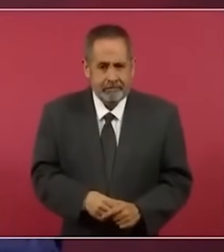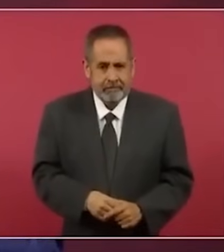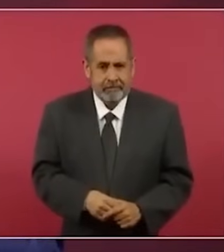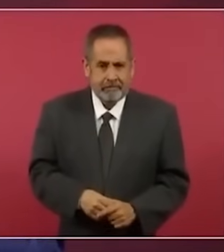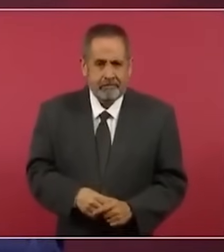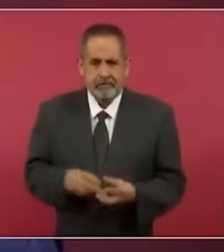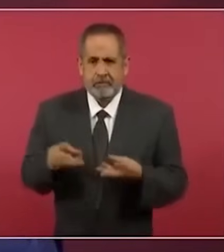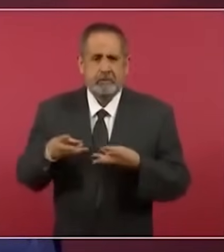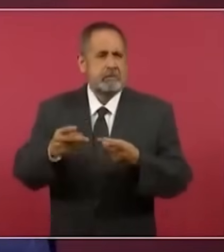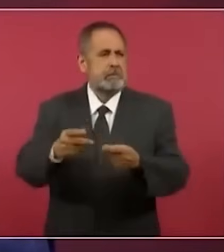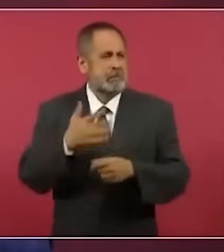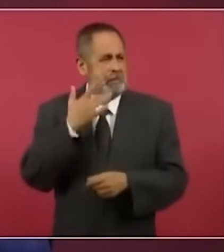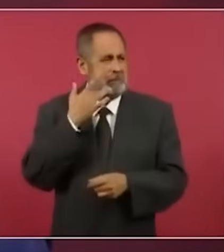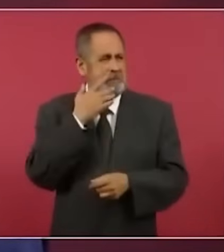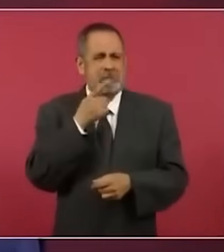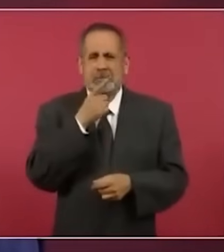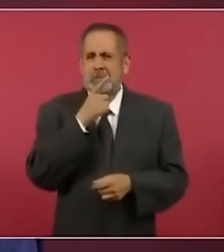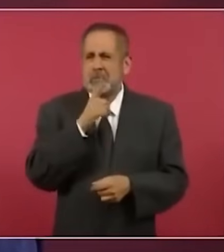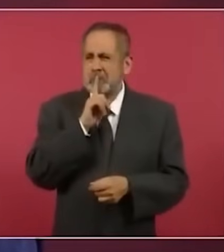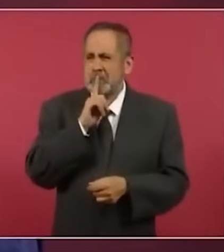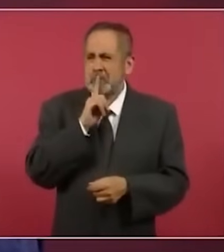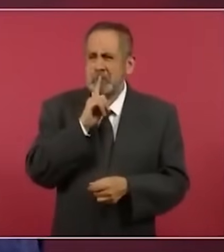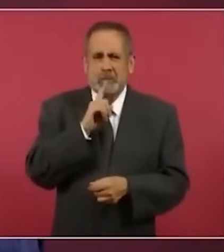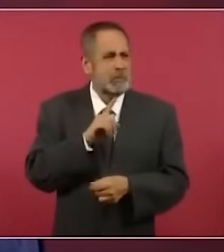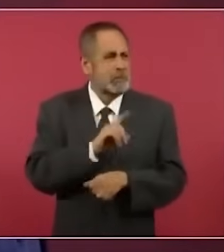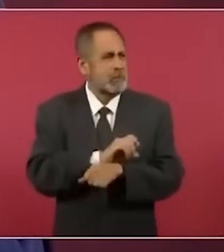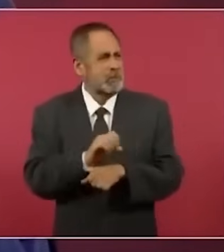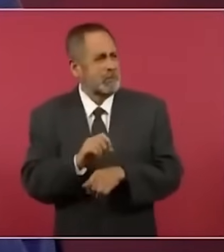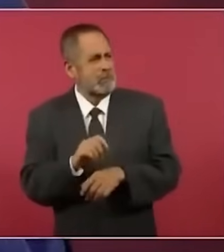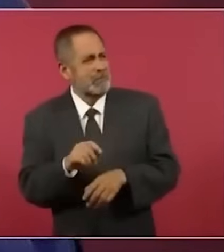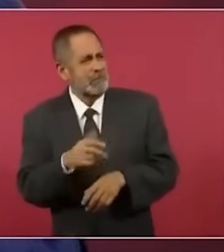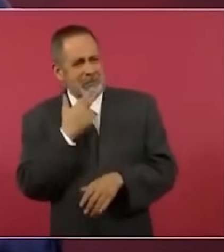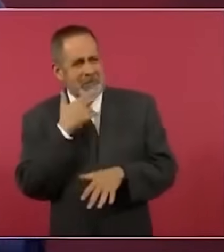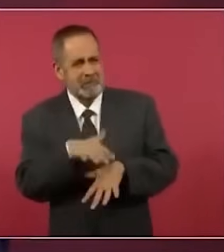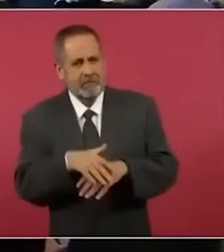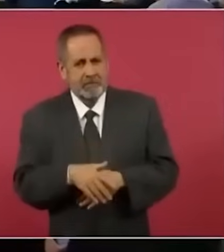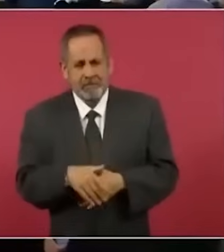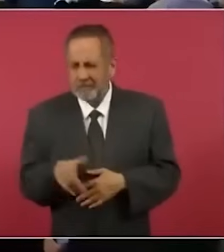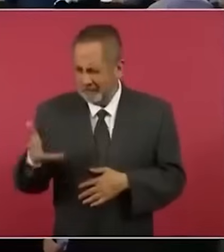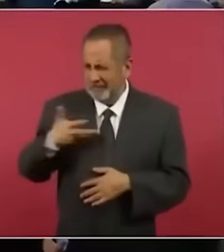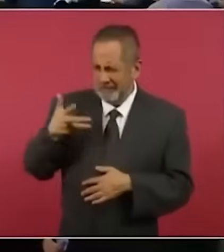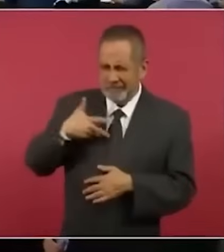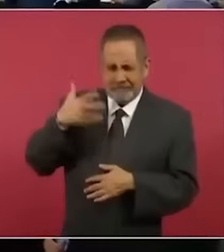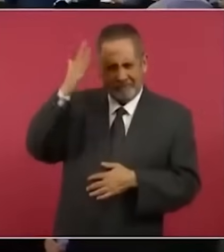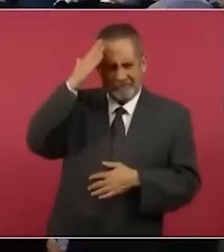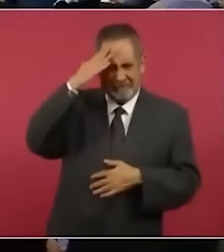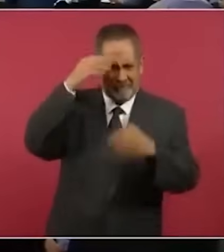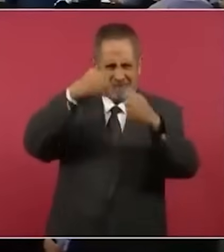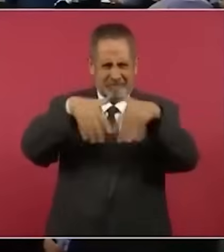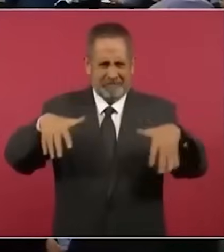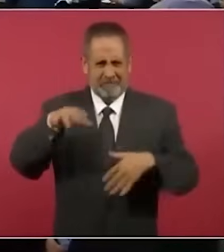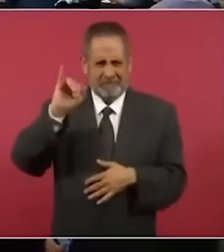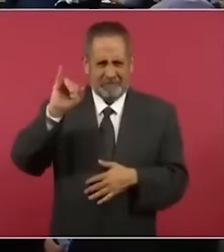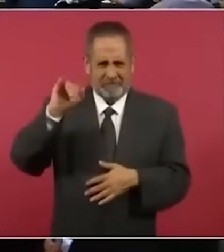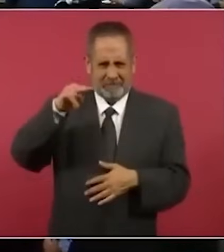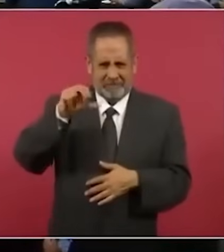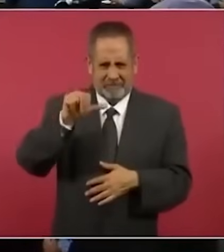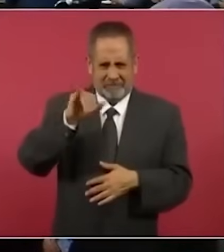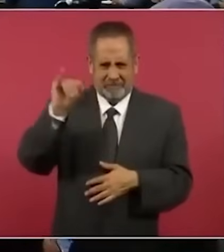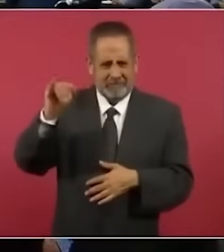los gastos superfluos, los privilegios. ¿No tienes la estructura de esa institución?